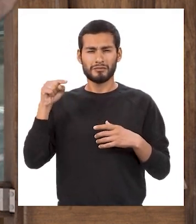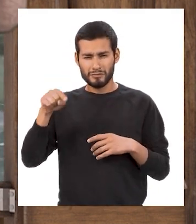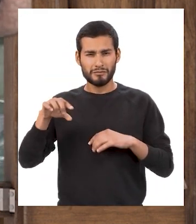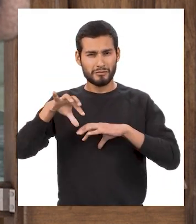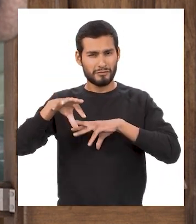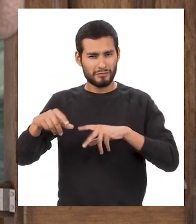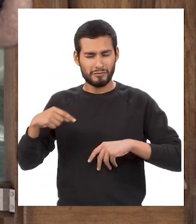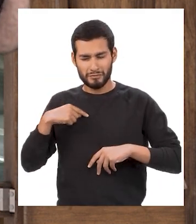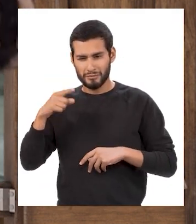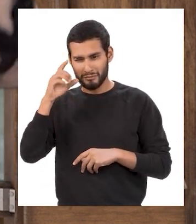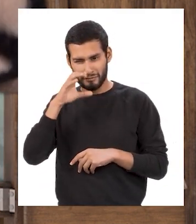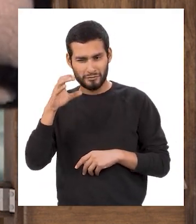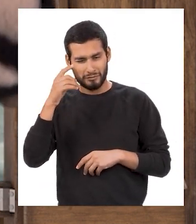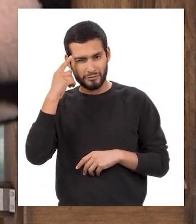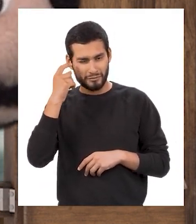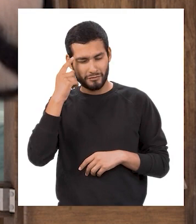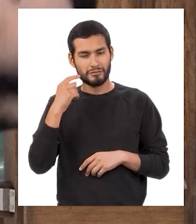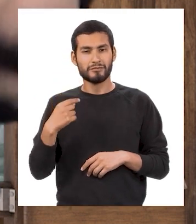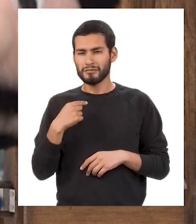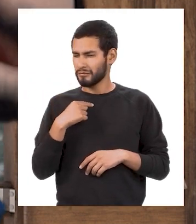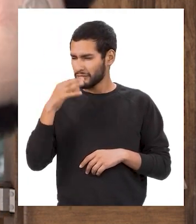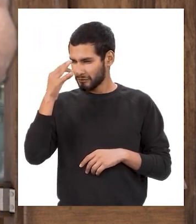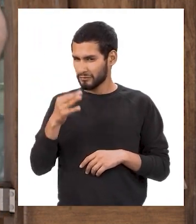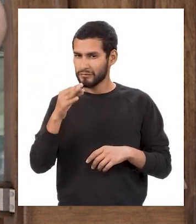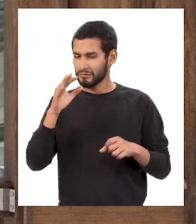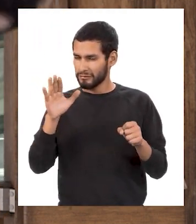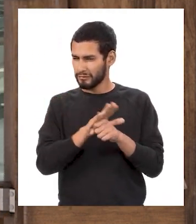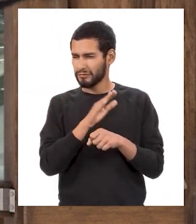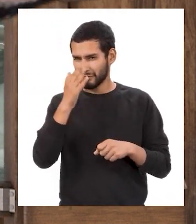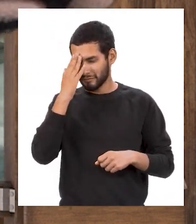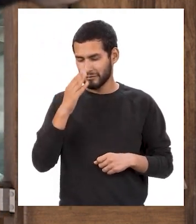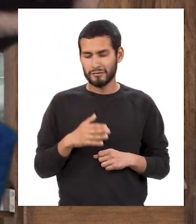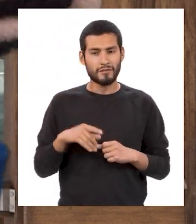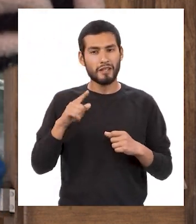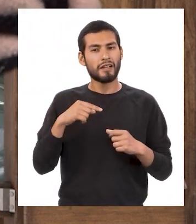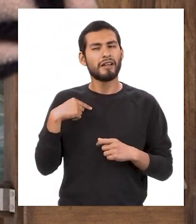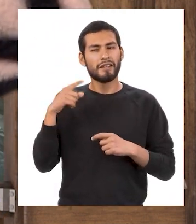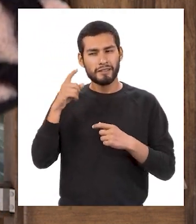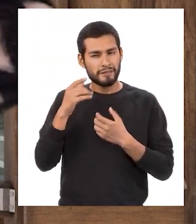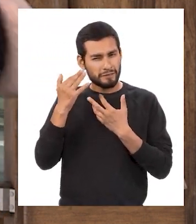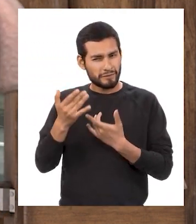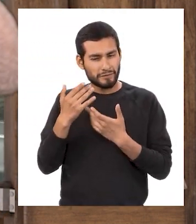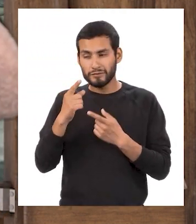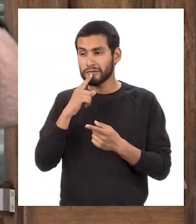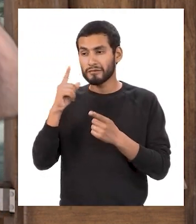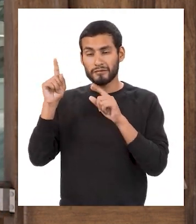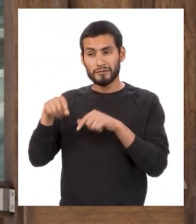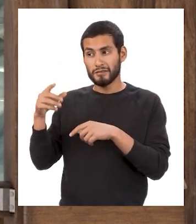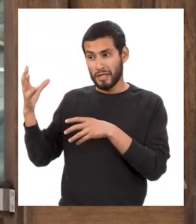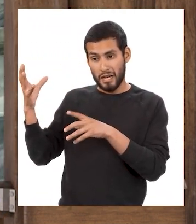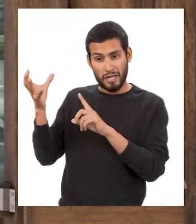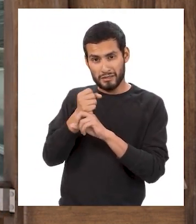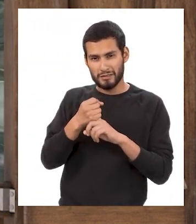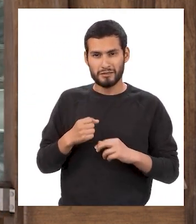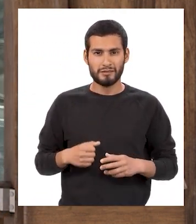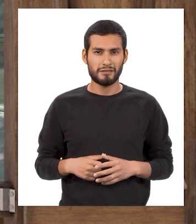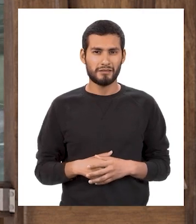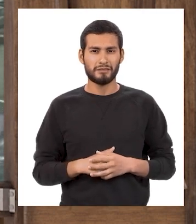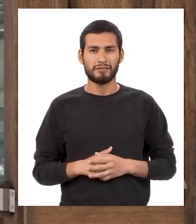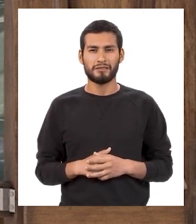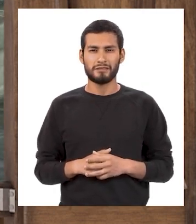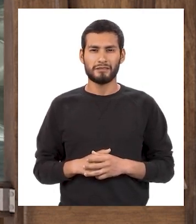el delincuente que estamos buscando. Estoy completamente seguro. Solo tengo que esperar la orden de arresto.